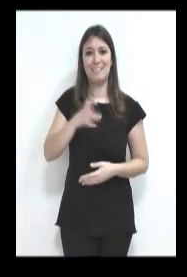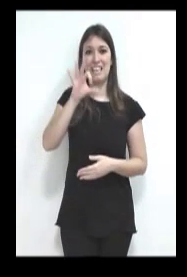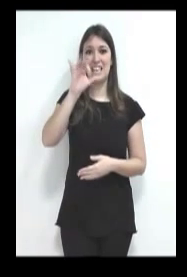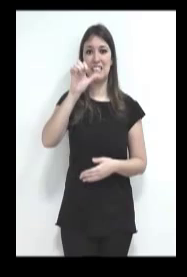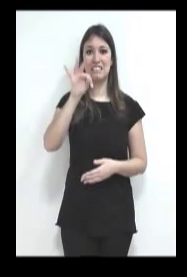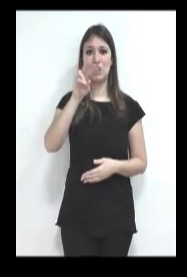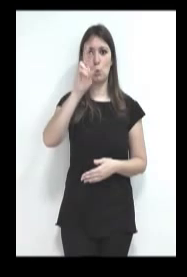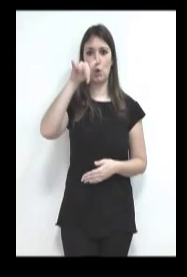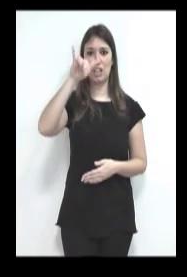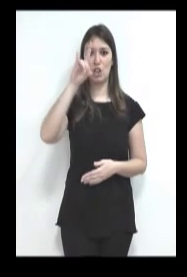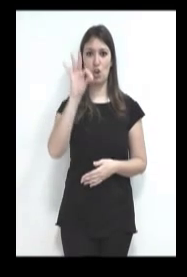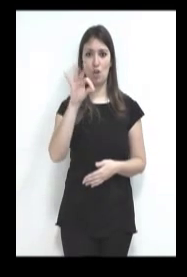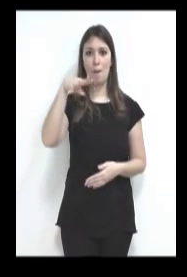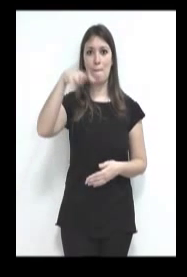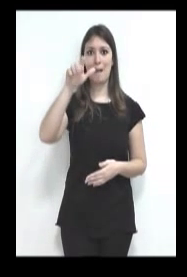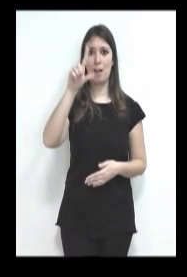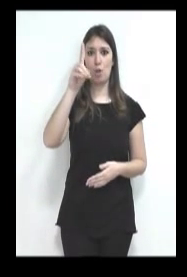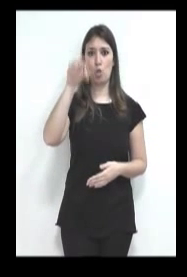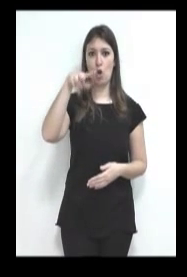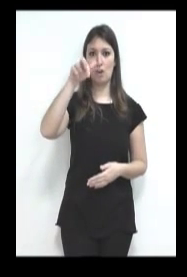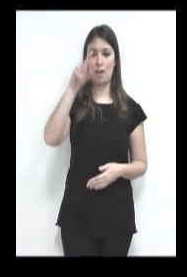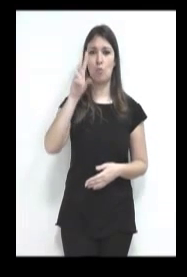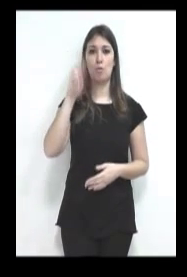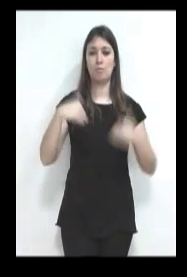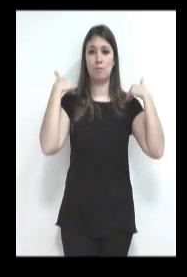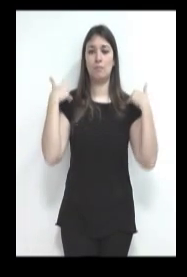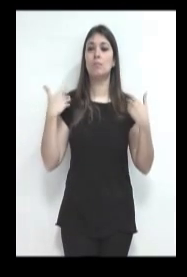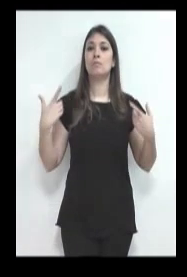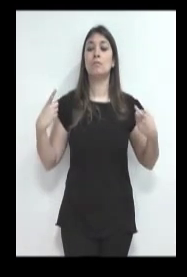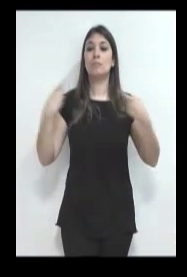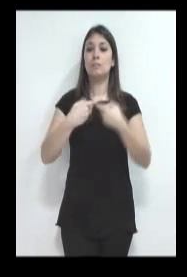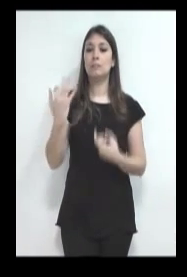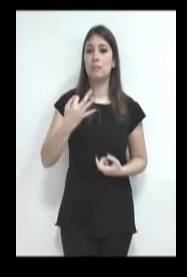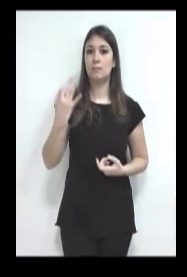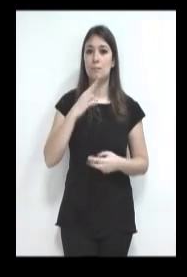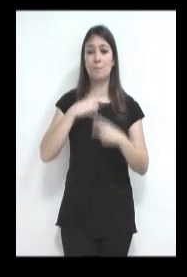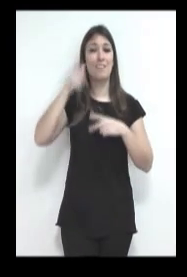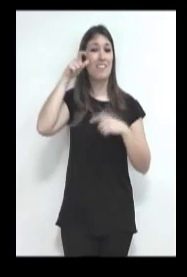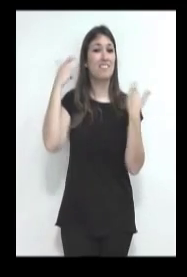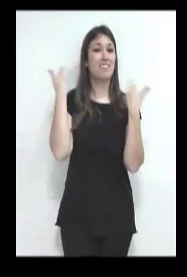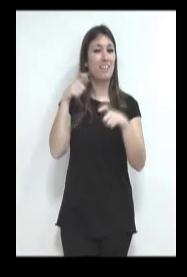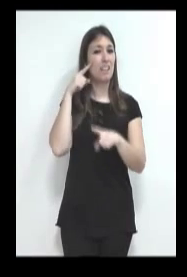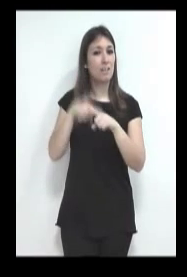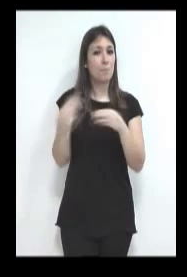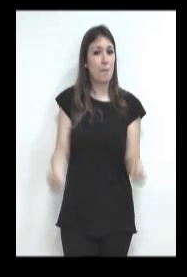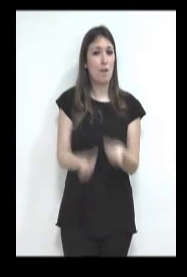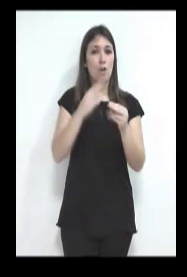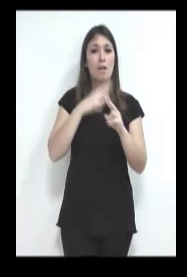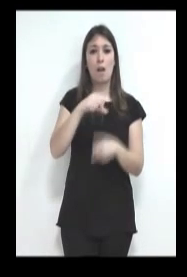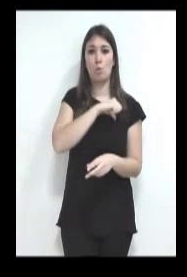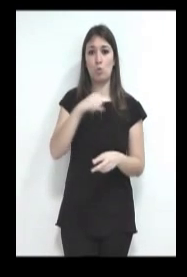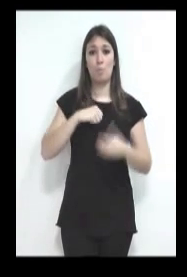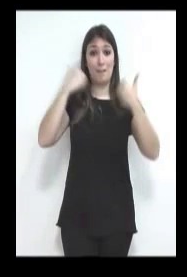Saturnino Maldonado, es colector, es de la Cátedra para la Mejora de Autonomía